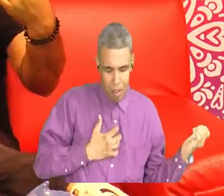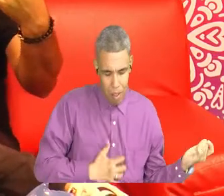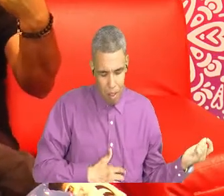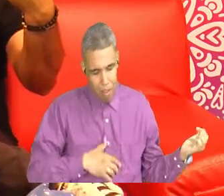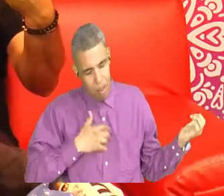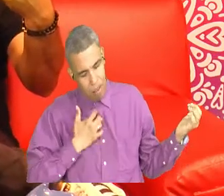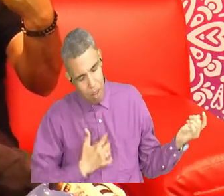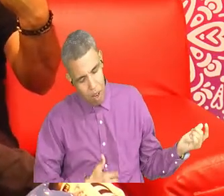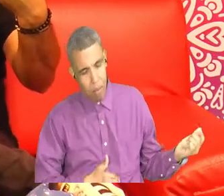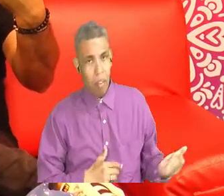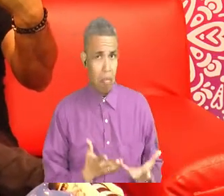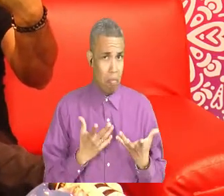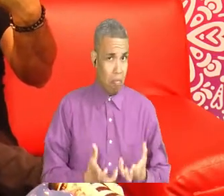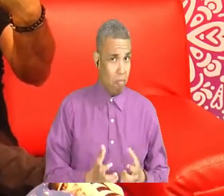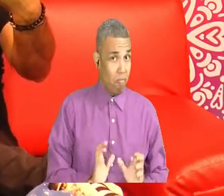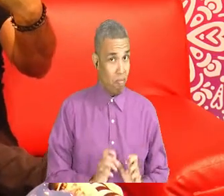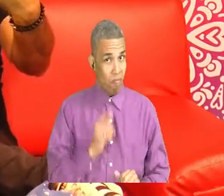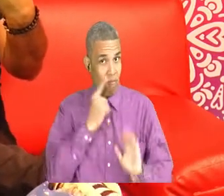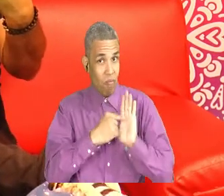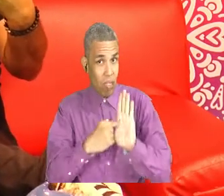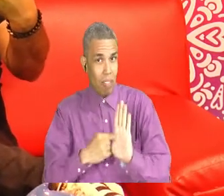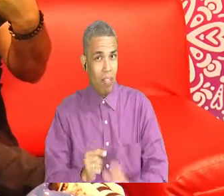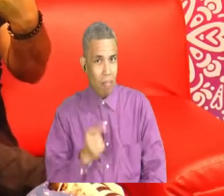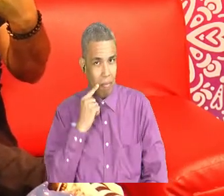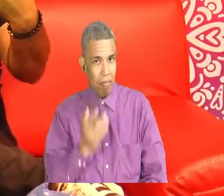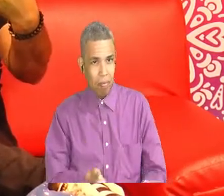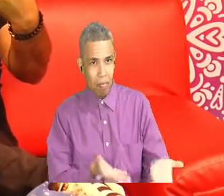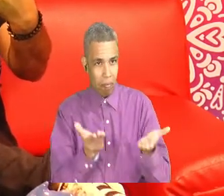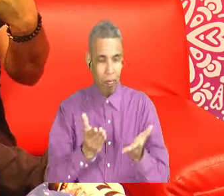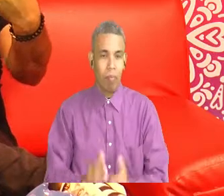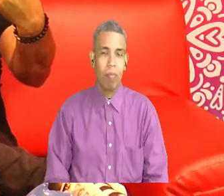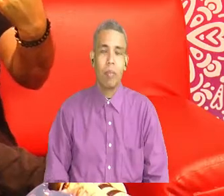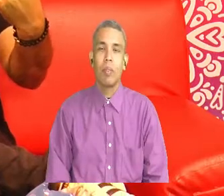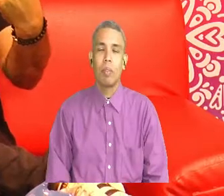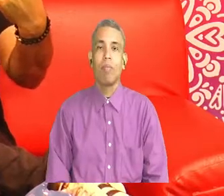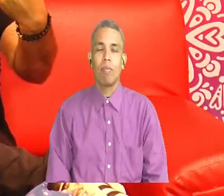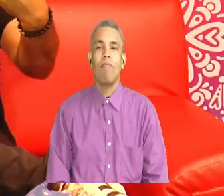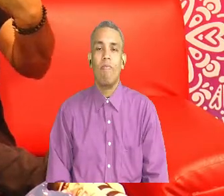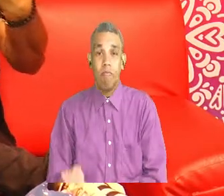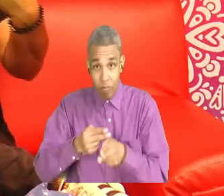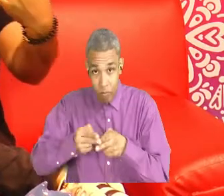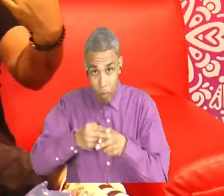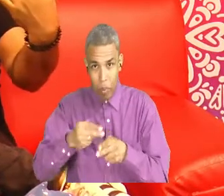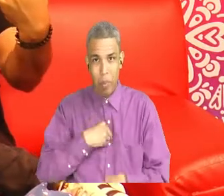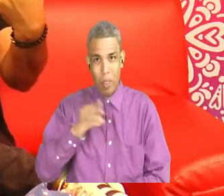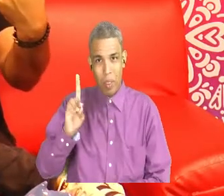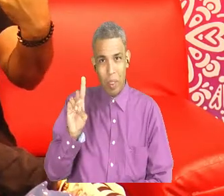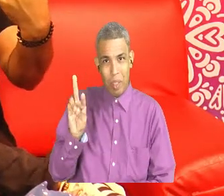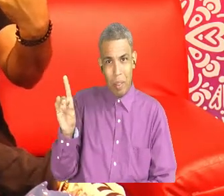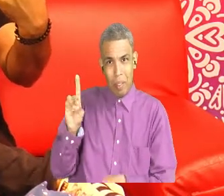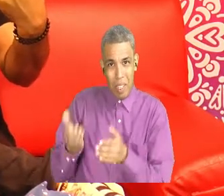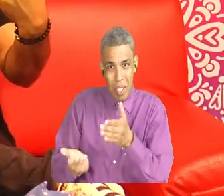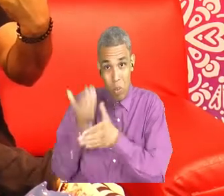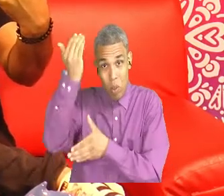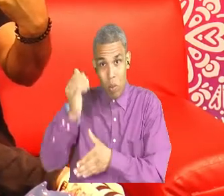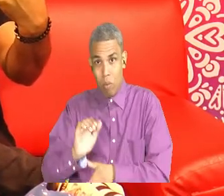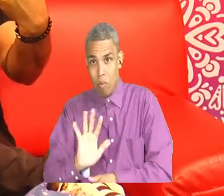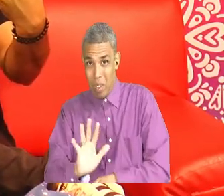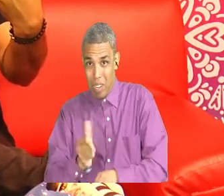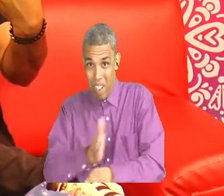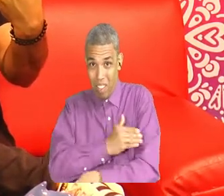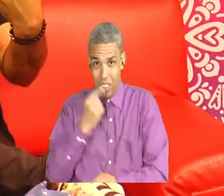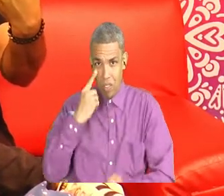de estos pasados sencillos que mencionaste. Voy a regalar un poquito de lo que será la canción que vamos a lanzar ahorita. Se llama La Mejor de Todas, una canción, como le dije, de